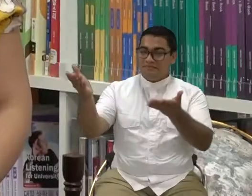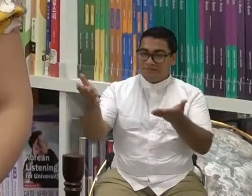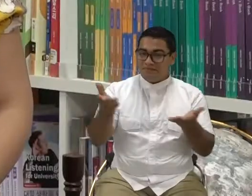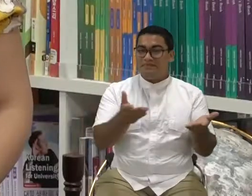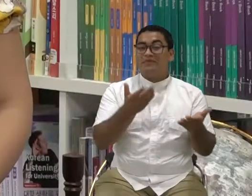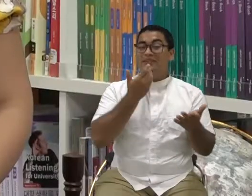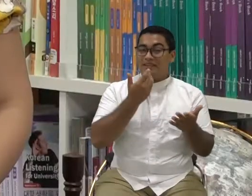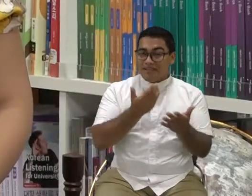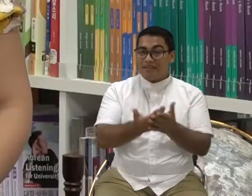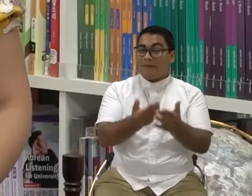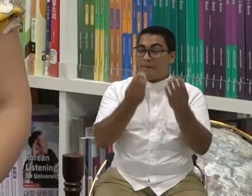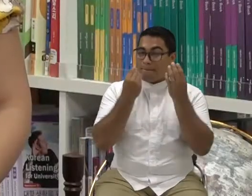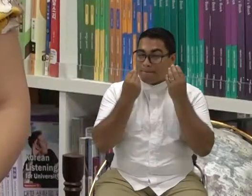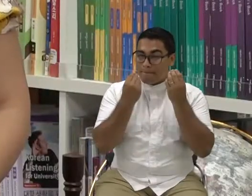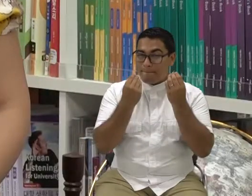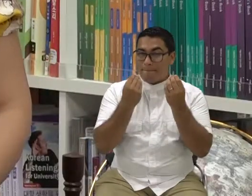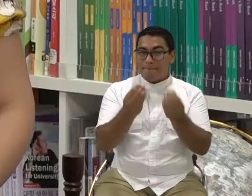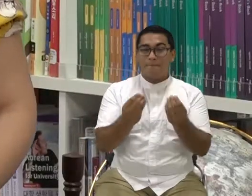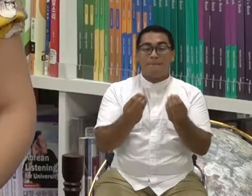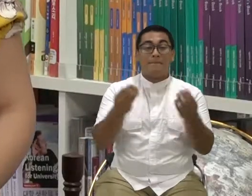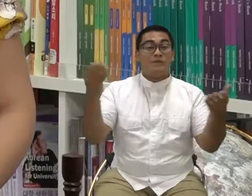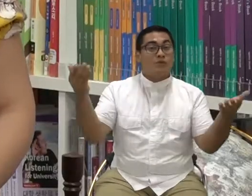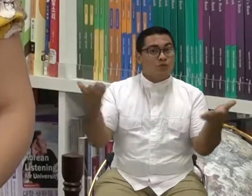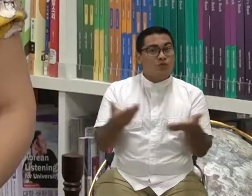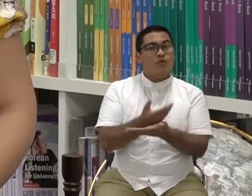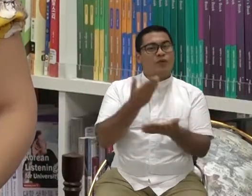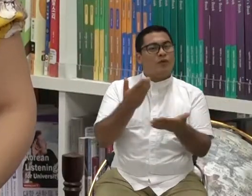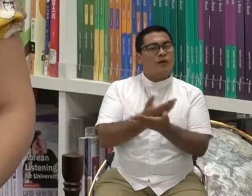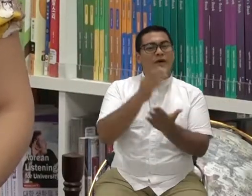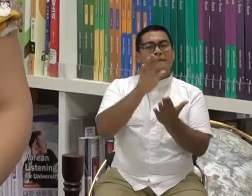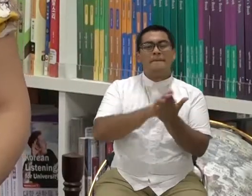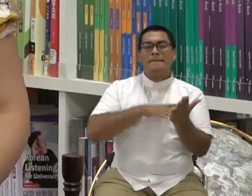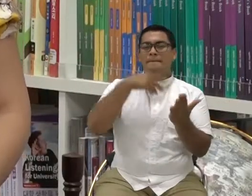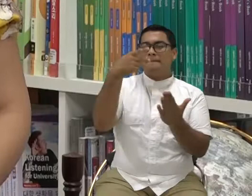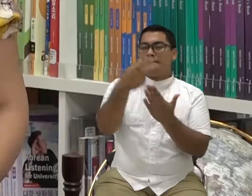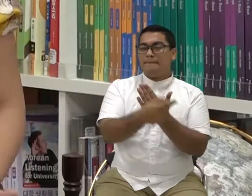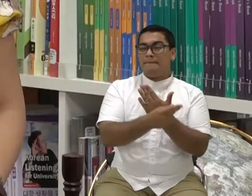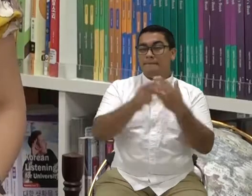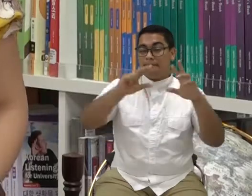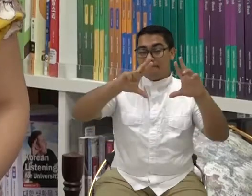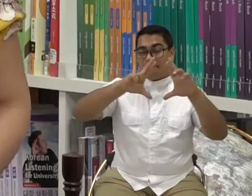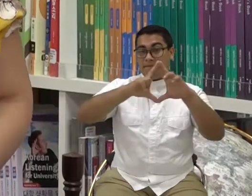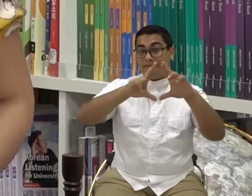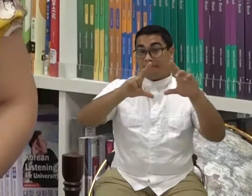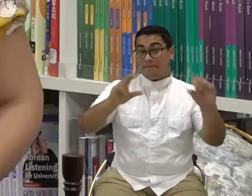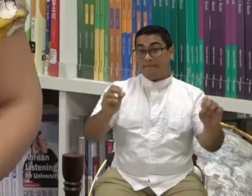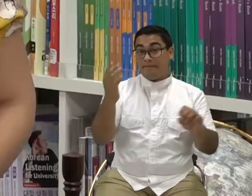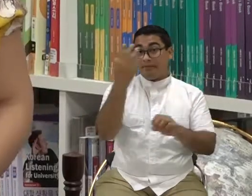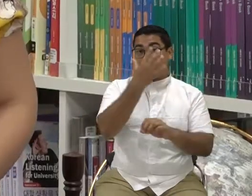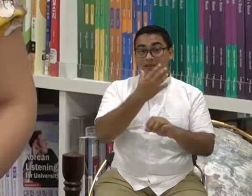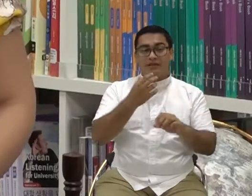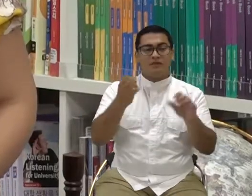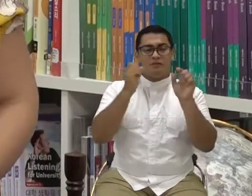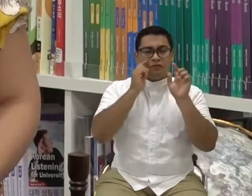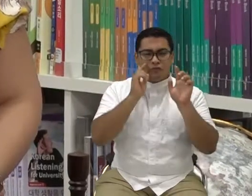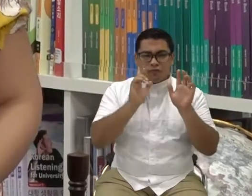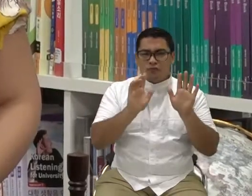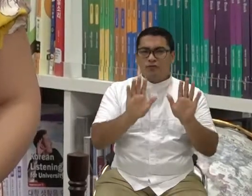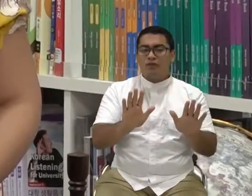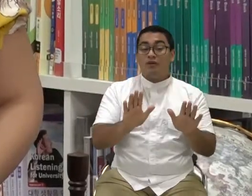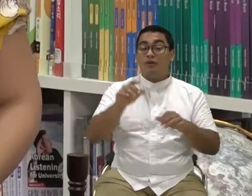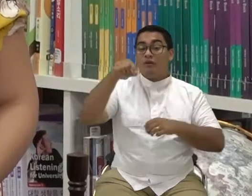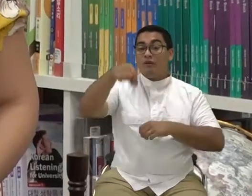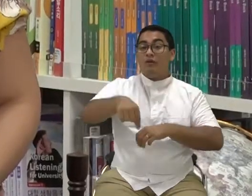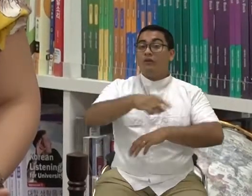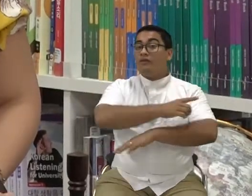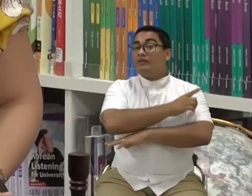Bienvenidos y gracias por acompañarnos en esta nueva edición de su programa Nicaragua Linda y Segura. Hoy estaremos conversando acerca de la participación